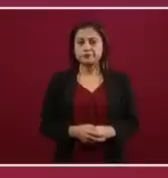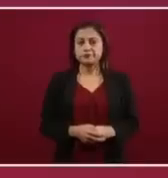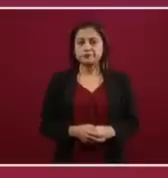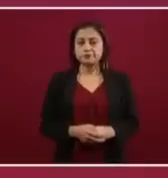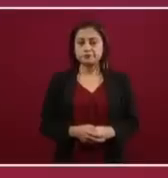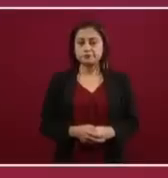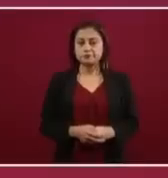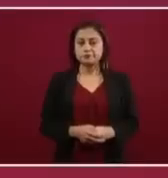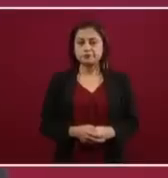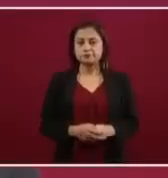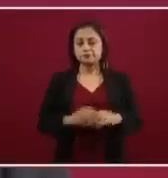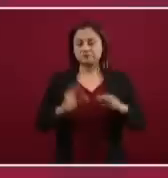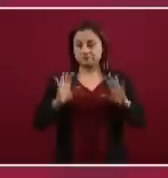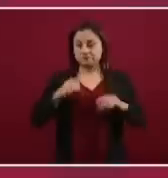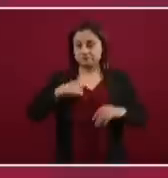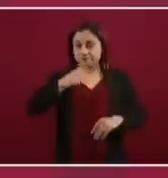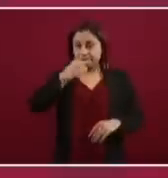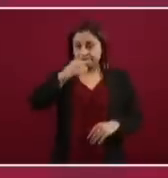La verdad,